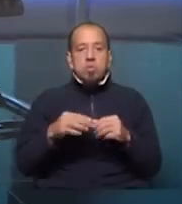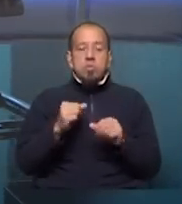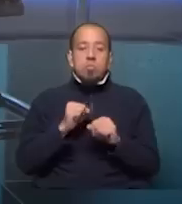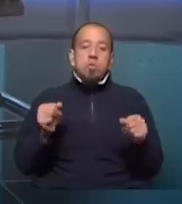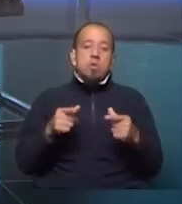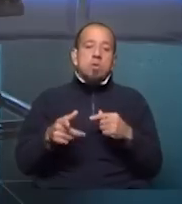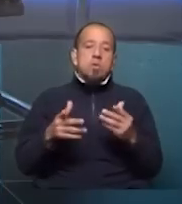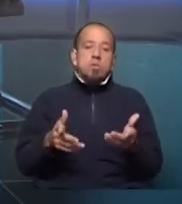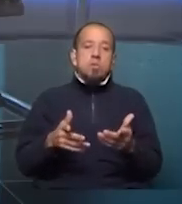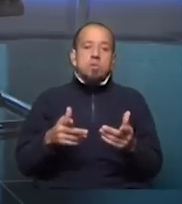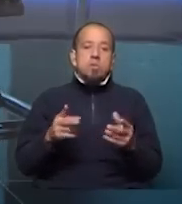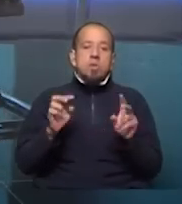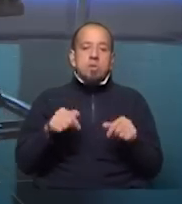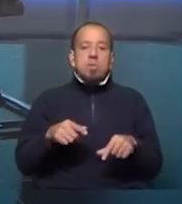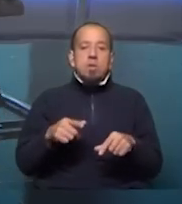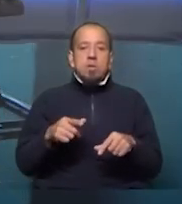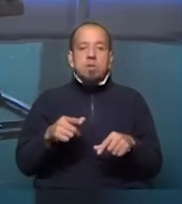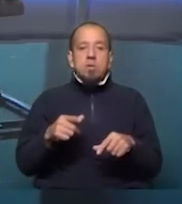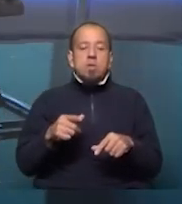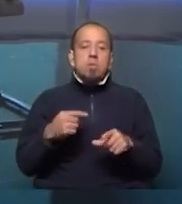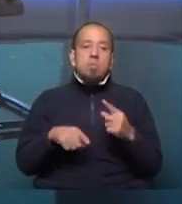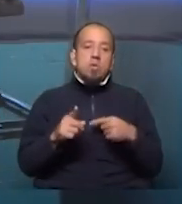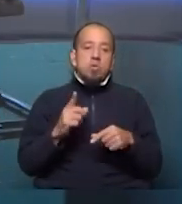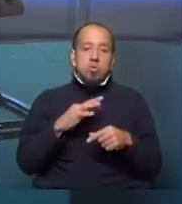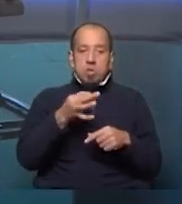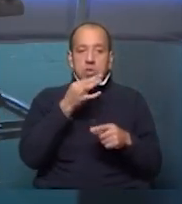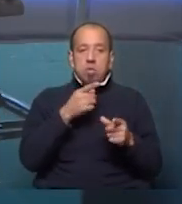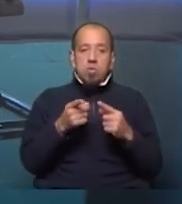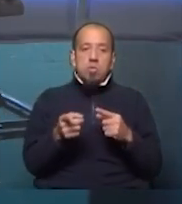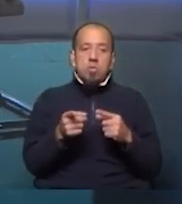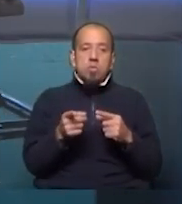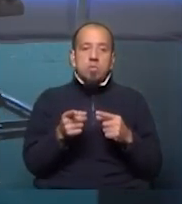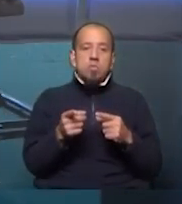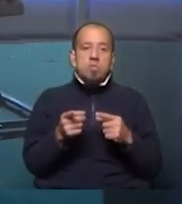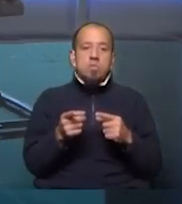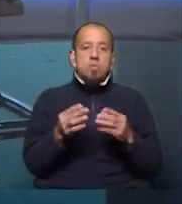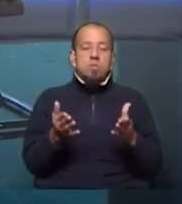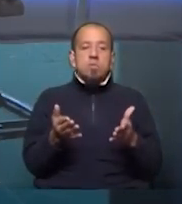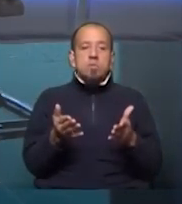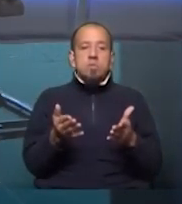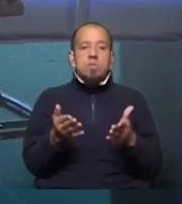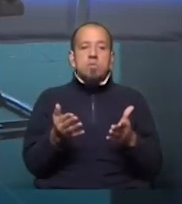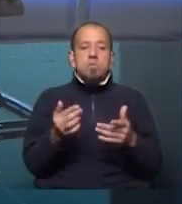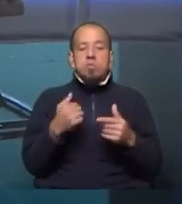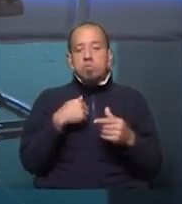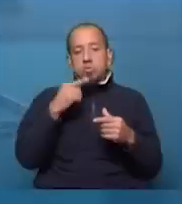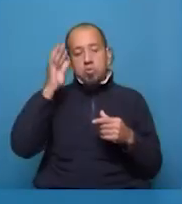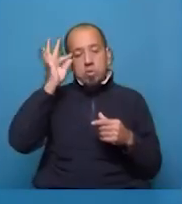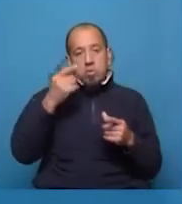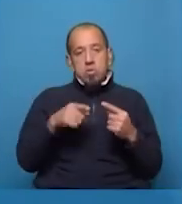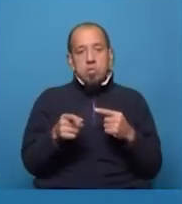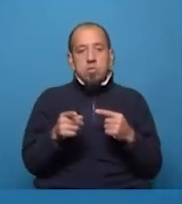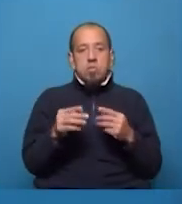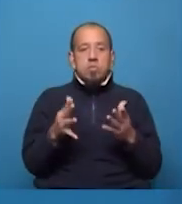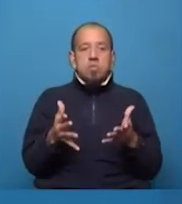de la mano también con el lavado de dinero no Claro pero yo tengo esa relación por lo siguiente a ver nadie dice yo no creo que nadie lo piense que